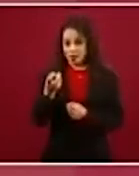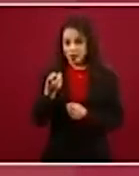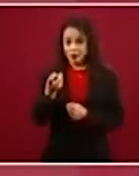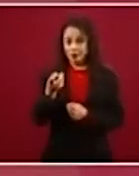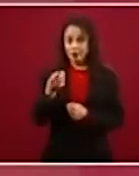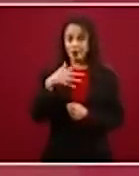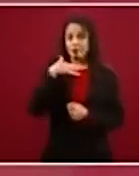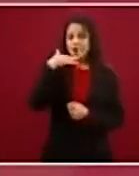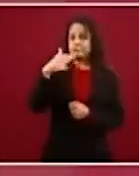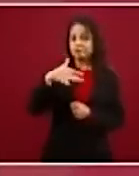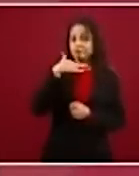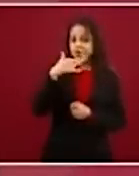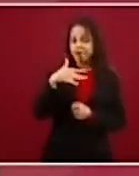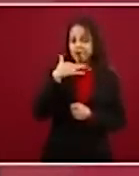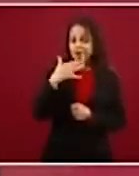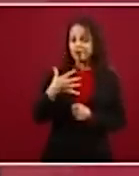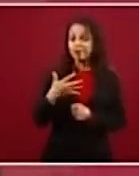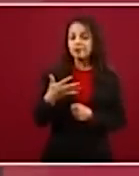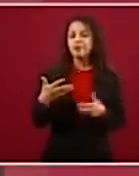hay